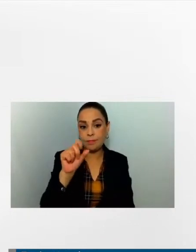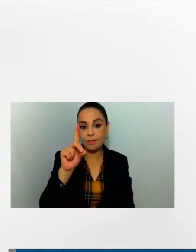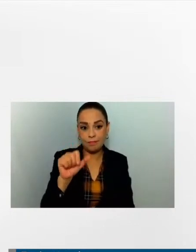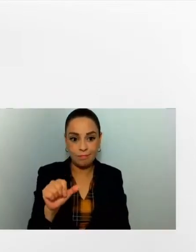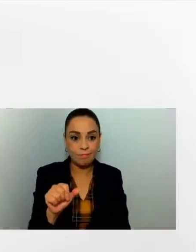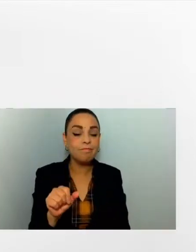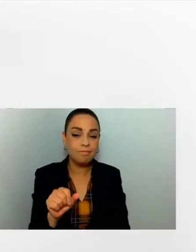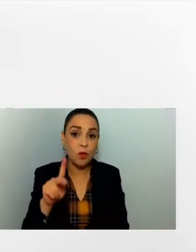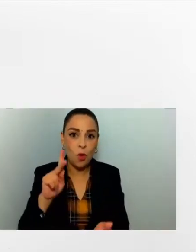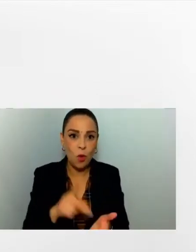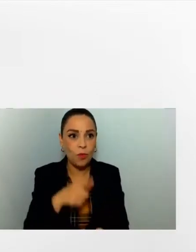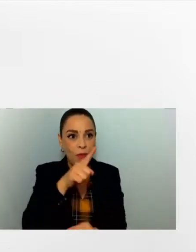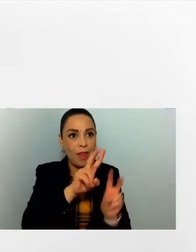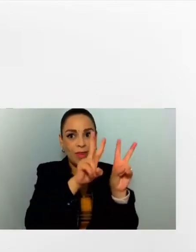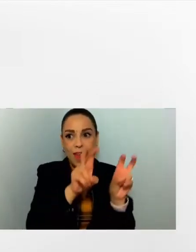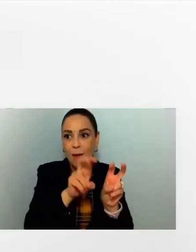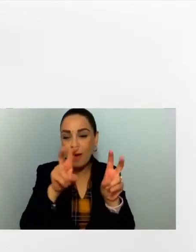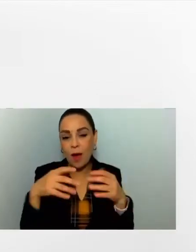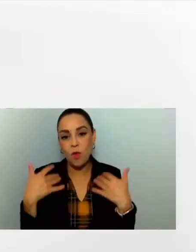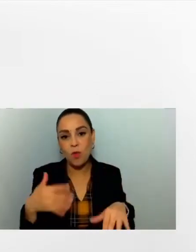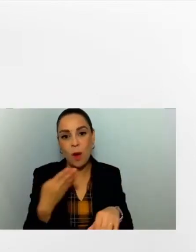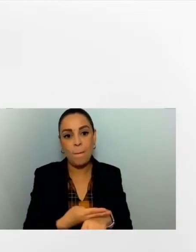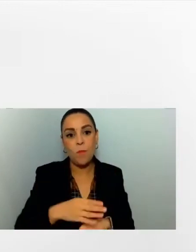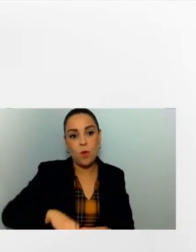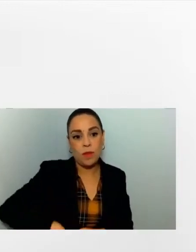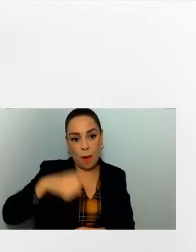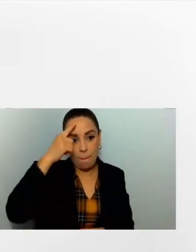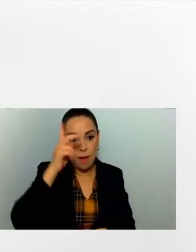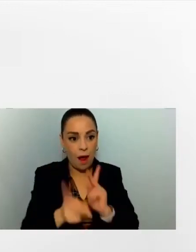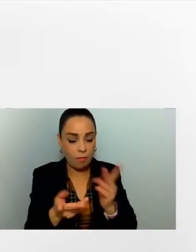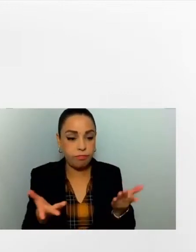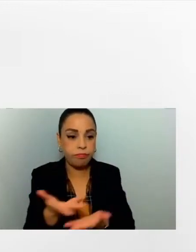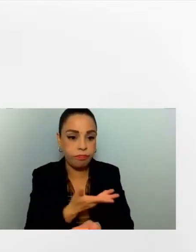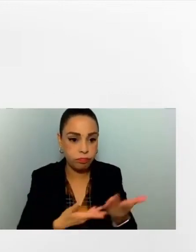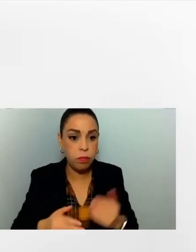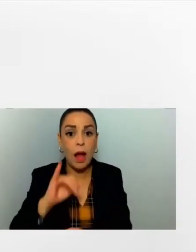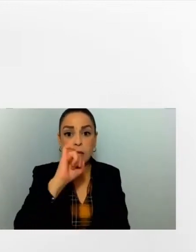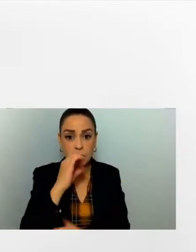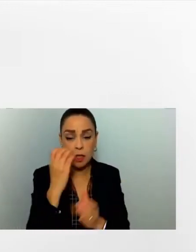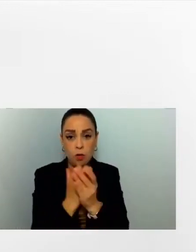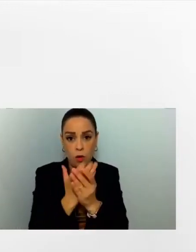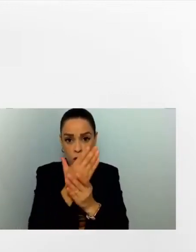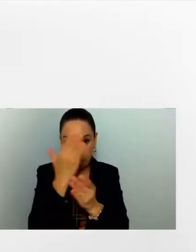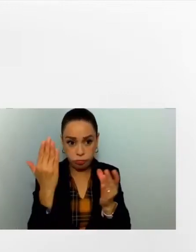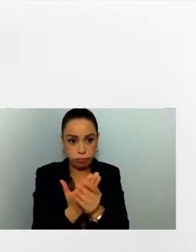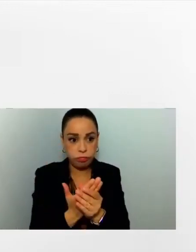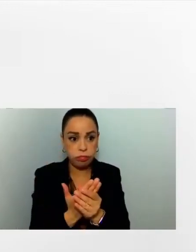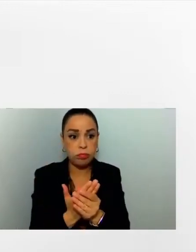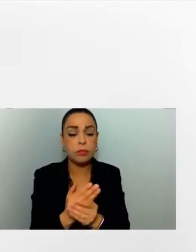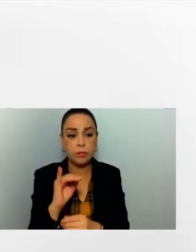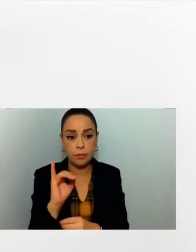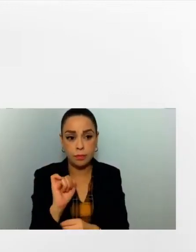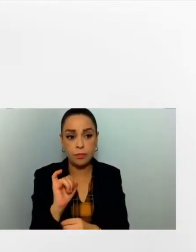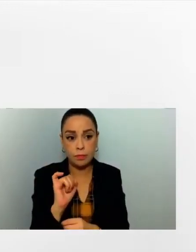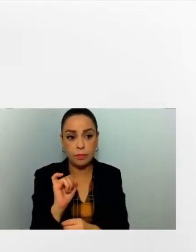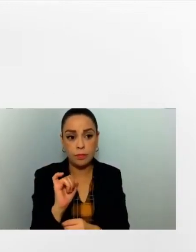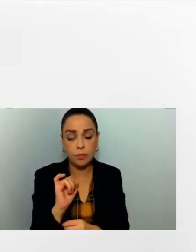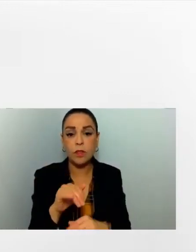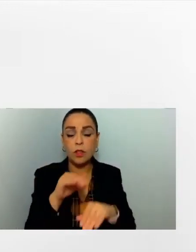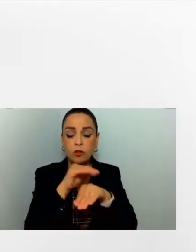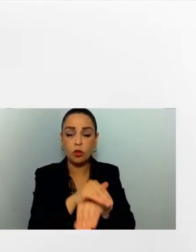temas a discusión. Por ejemplo, sí, en el cuaderno, al final, una de las reflexiones que se hace es